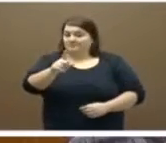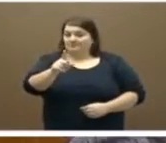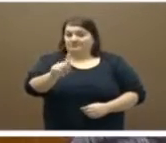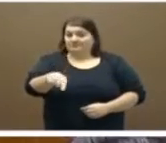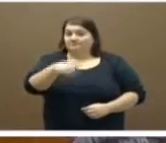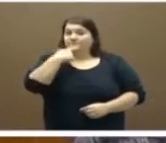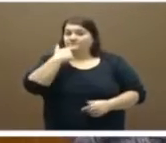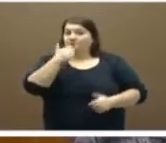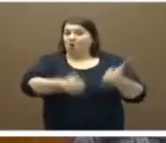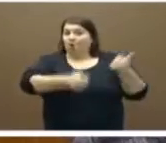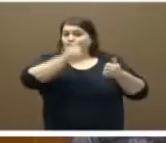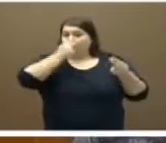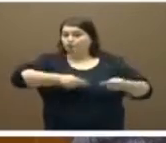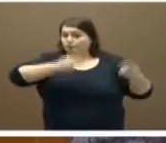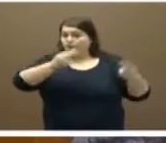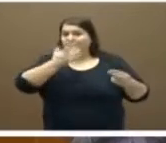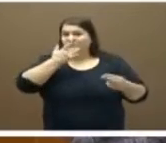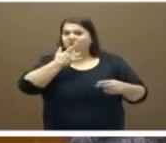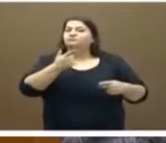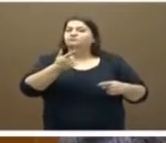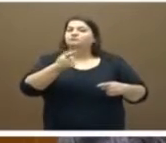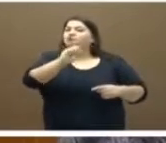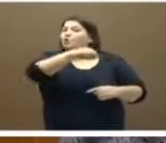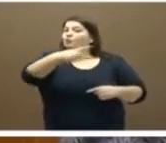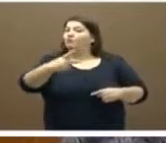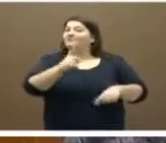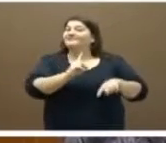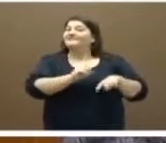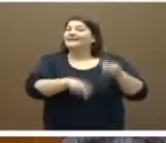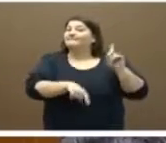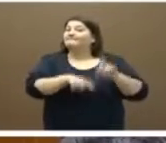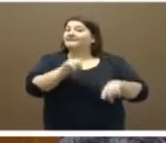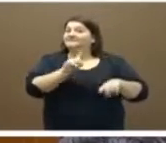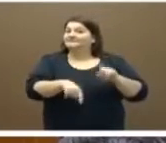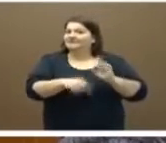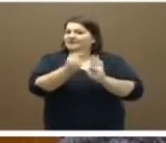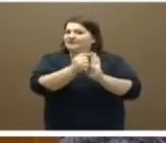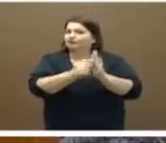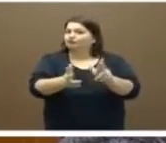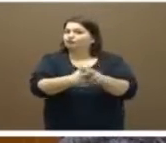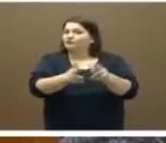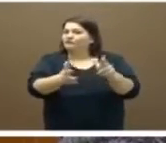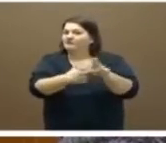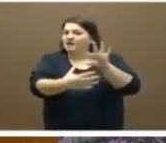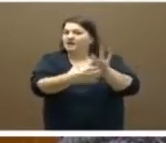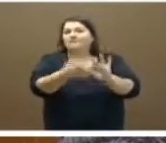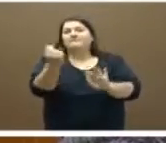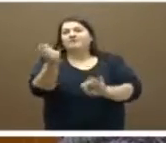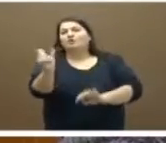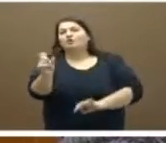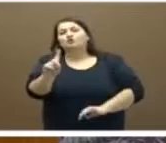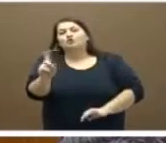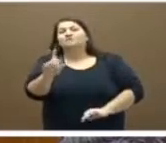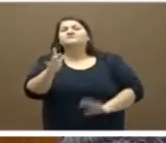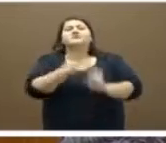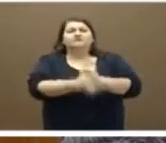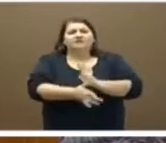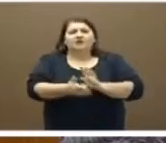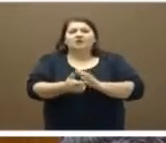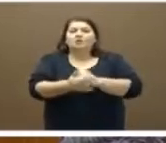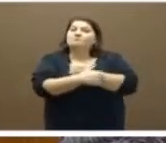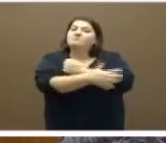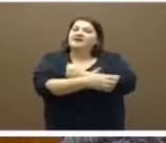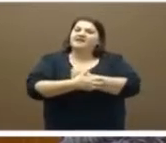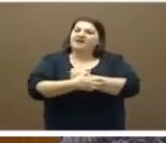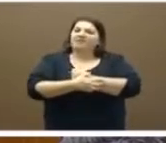públicos, el intentar resolver los concursos públicos en función de cláusulas sociales y no de precios va a permitir que haya menos